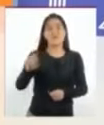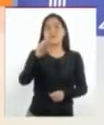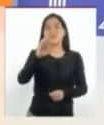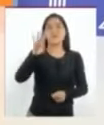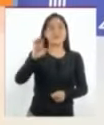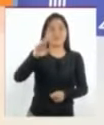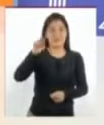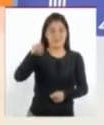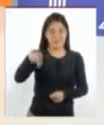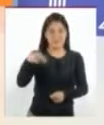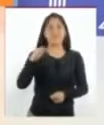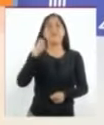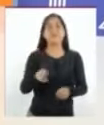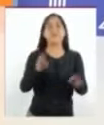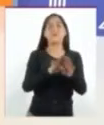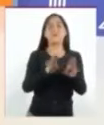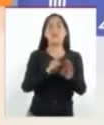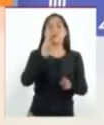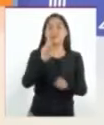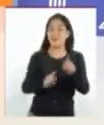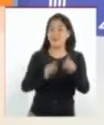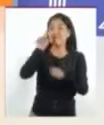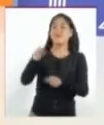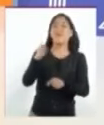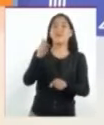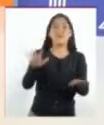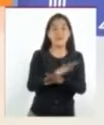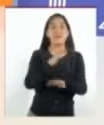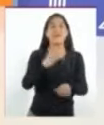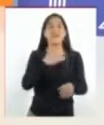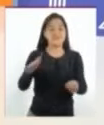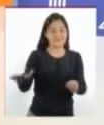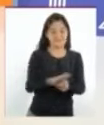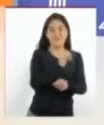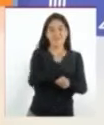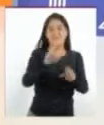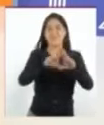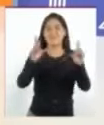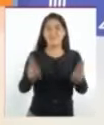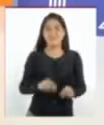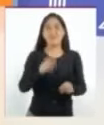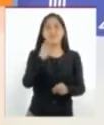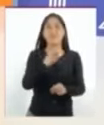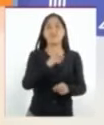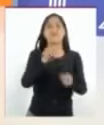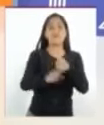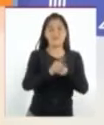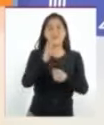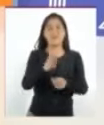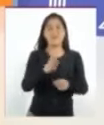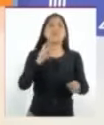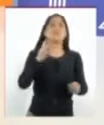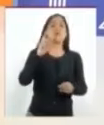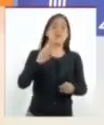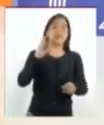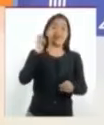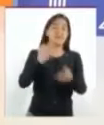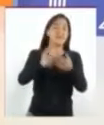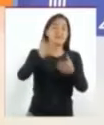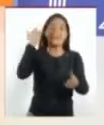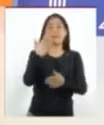debió haberlo cruzado a pie cuando el inmenso frío se había cubierto de hielo. Esto sucedió alrededor de 50,000